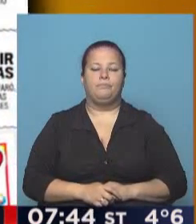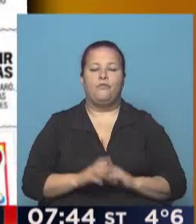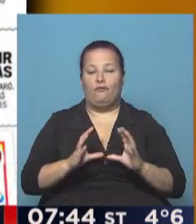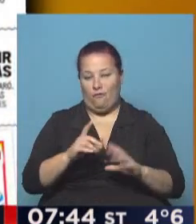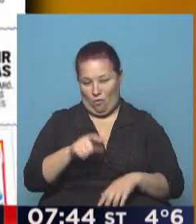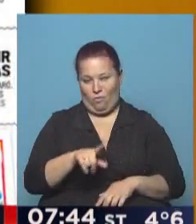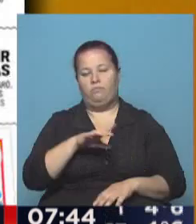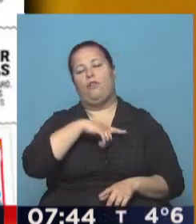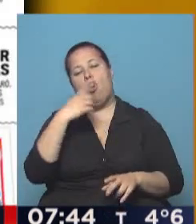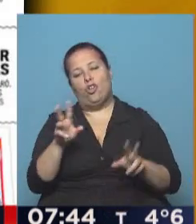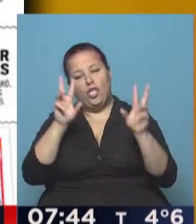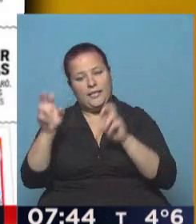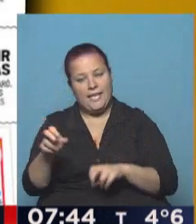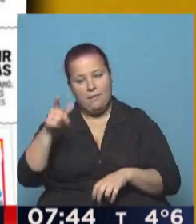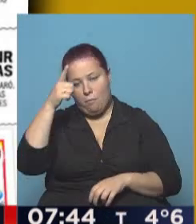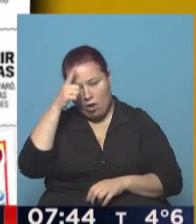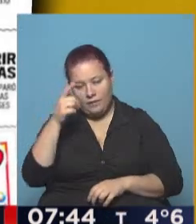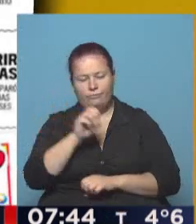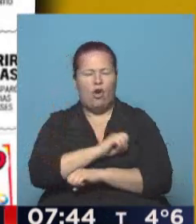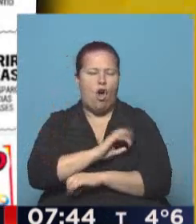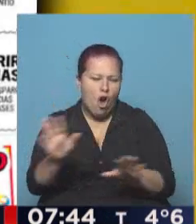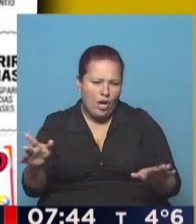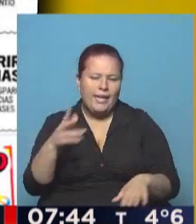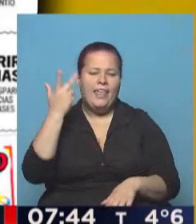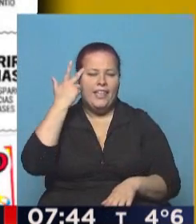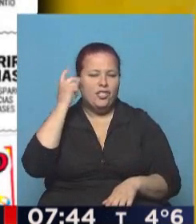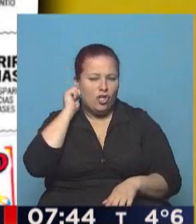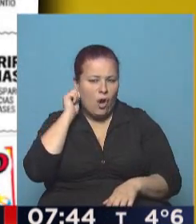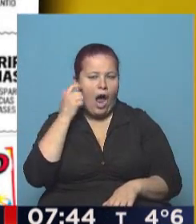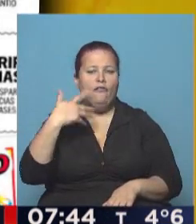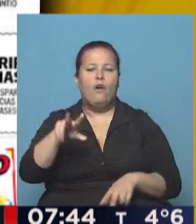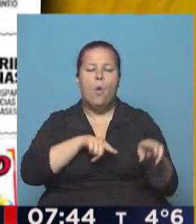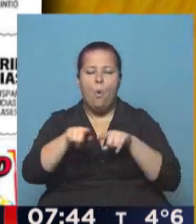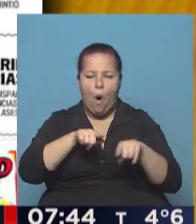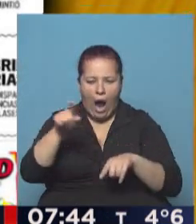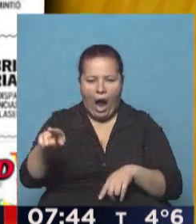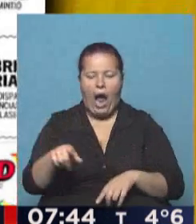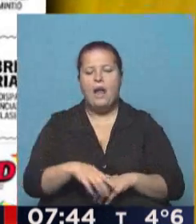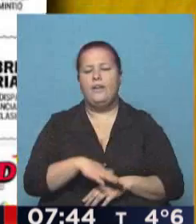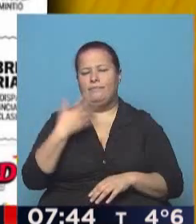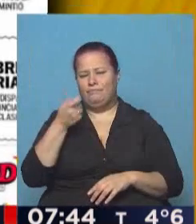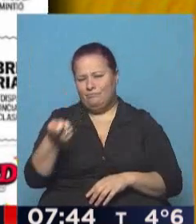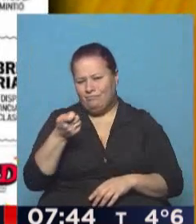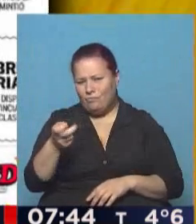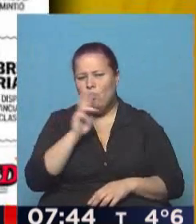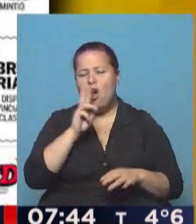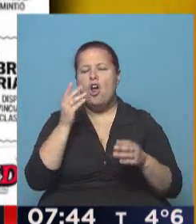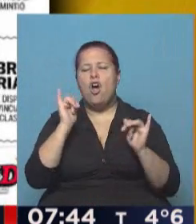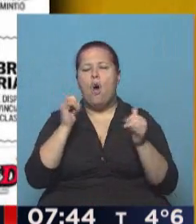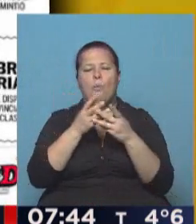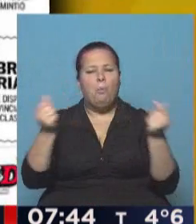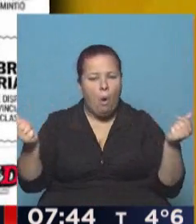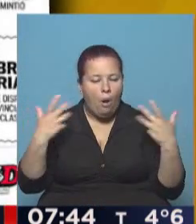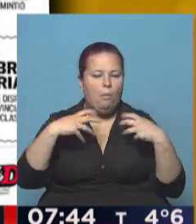fútbol. Otro de los temas, policial, terrible, tenía 18 años, sucedió en Villa Lugano. Brutal crimen de una joven